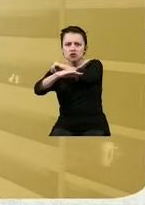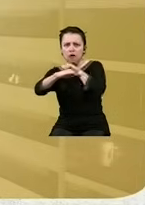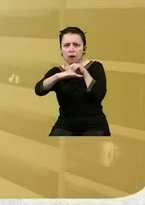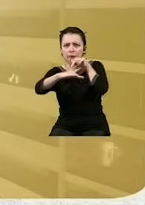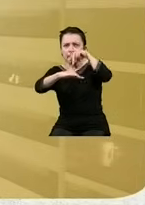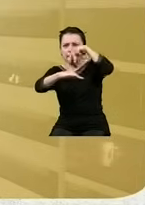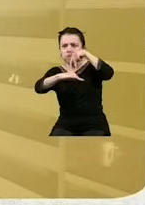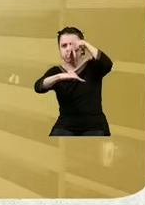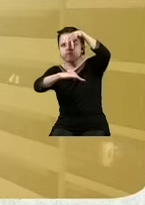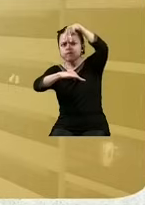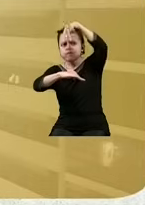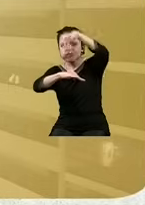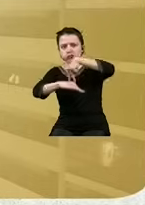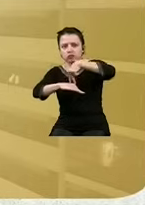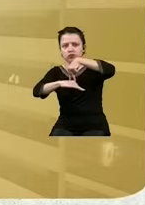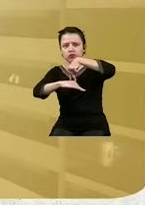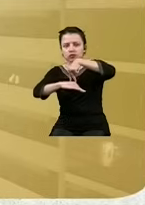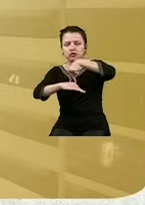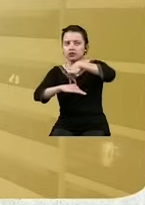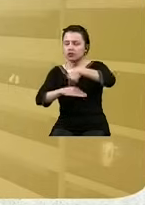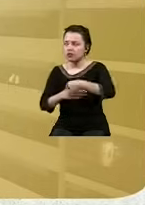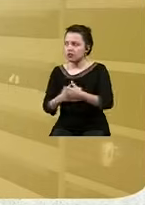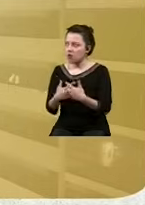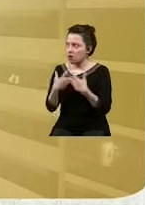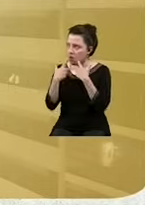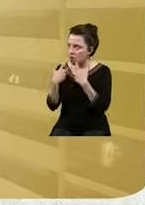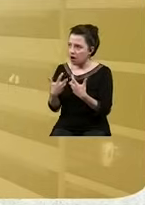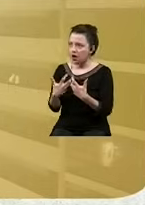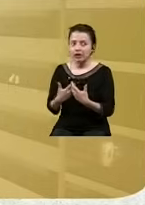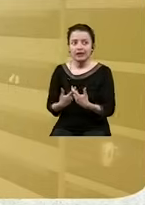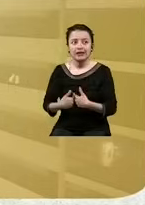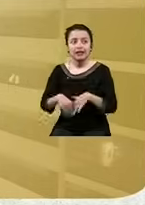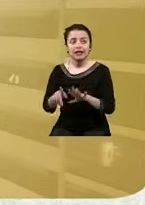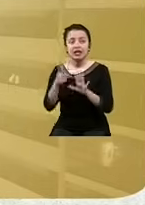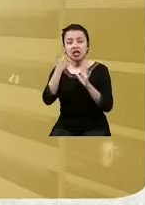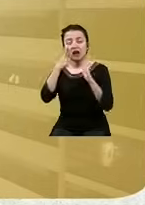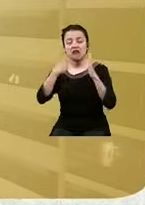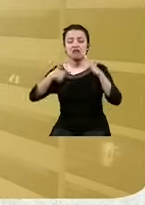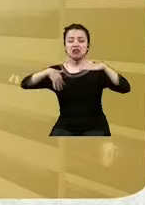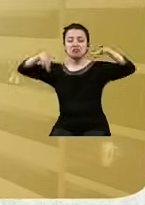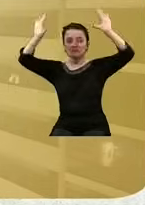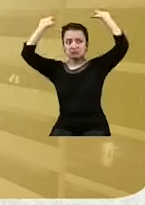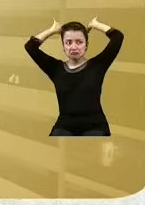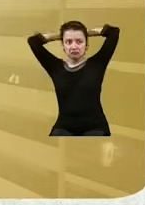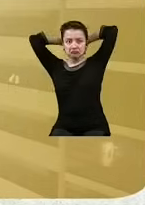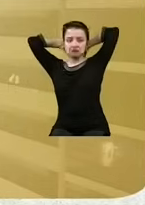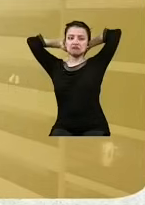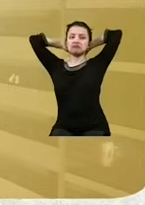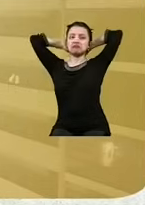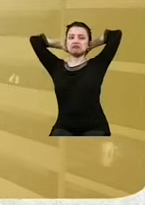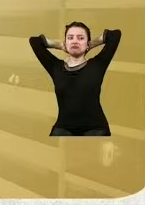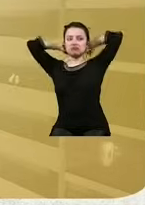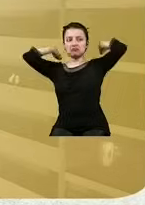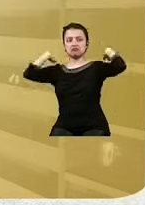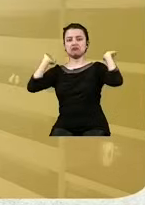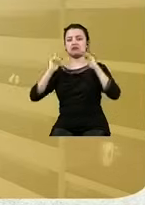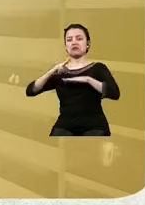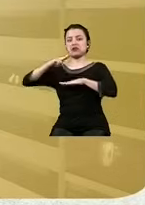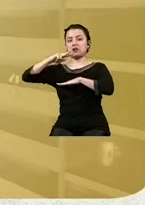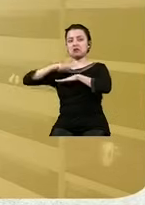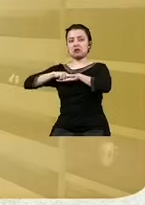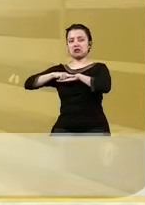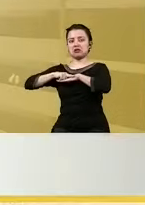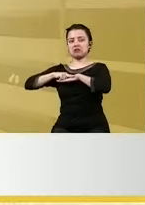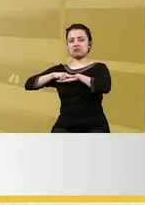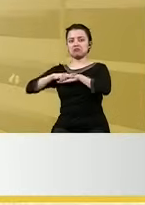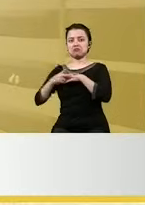del, sí, Transmilenio al bus. Sí. No, se acuesta en el Transmilenio. Y va acostado. Pero